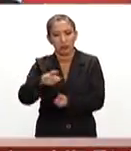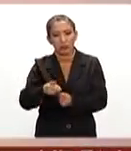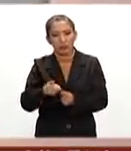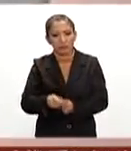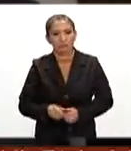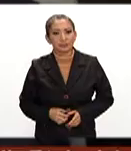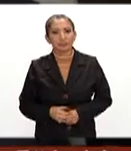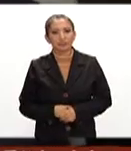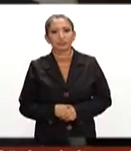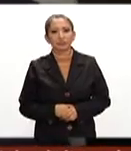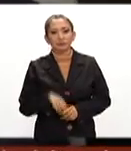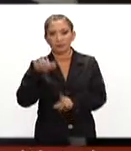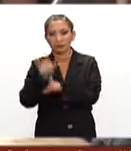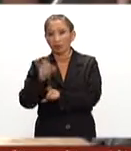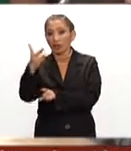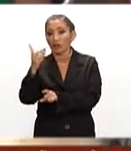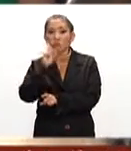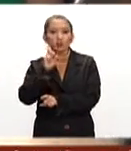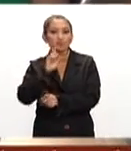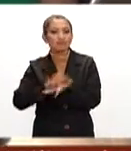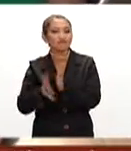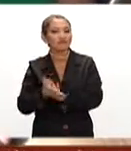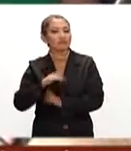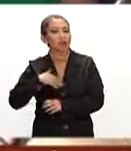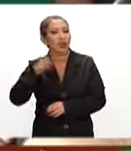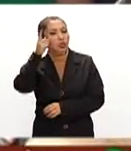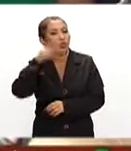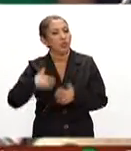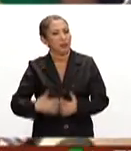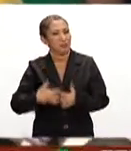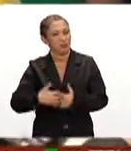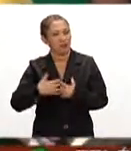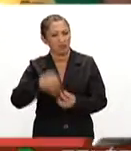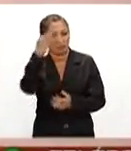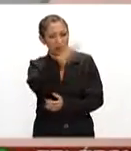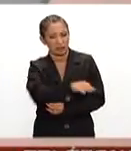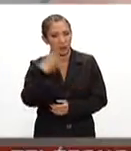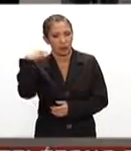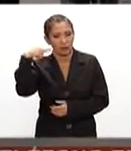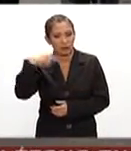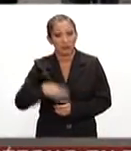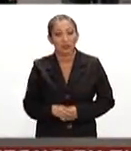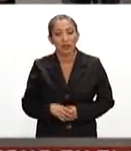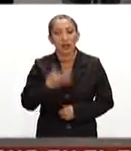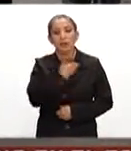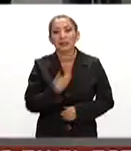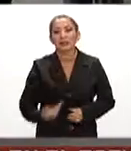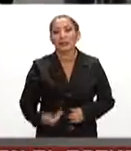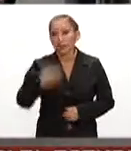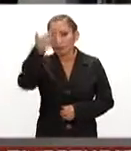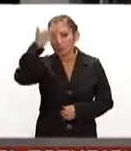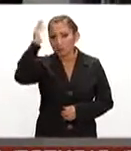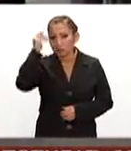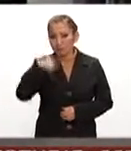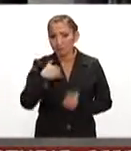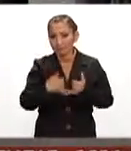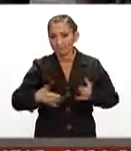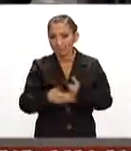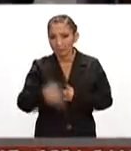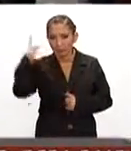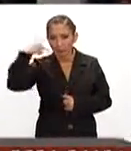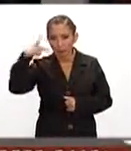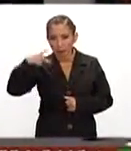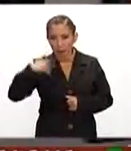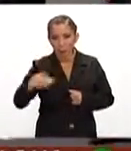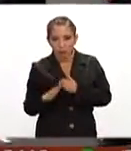ilícita. Detienen a dos mujeres involucradas con empresas fantasma en Veracruz. El presidente Enrique Peña Nieto inaugura en